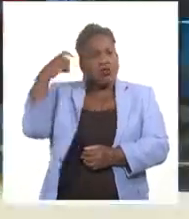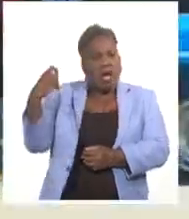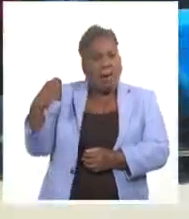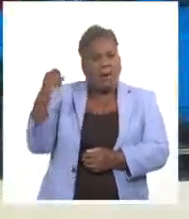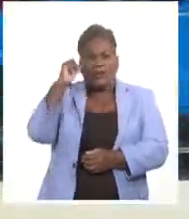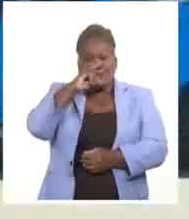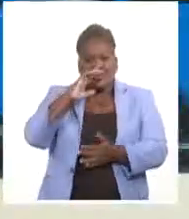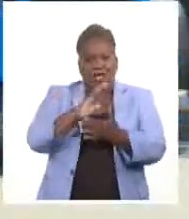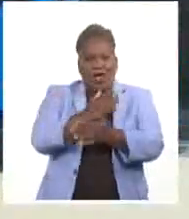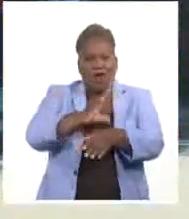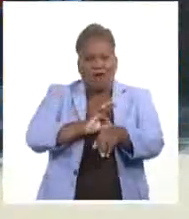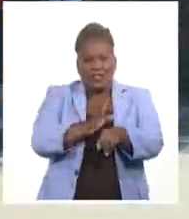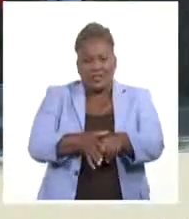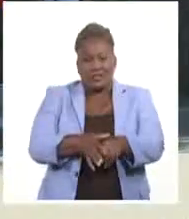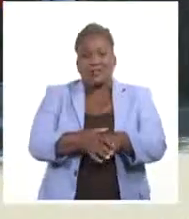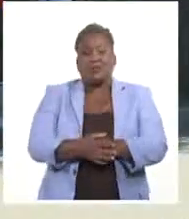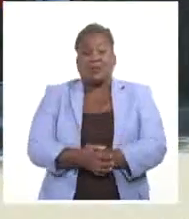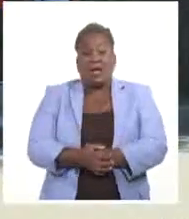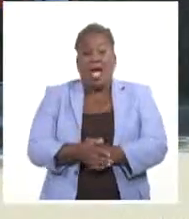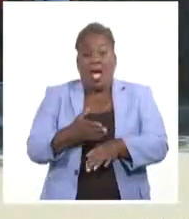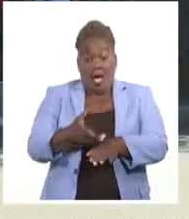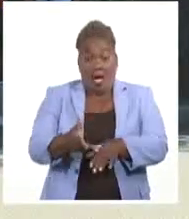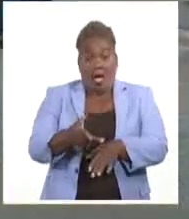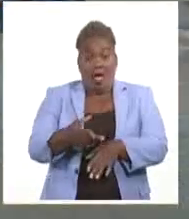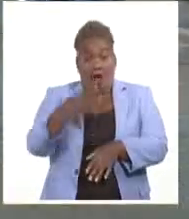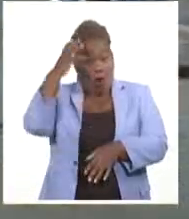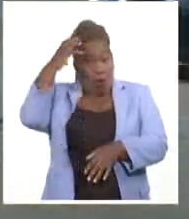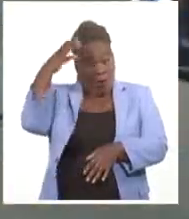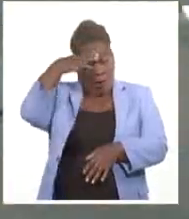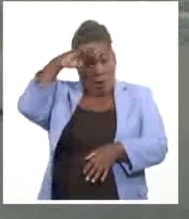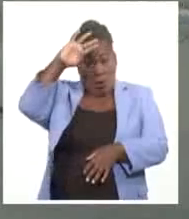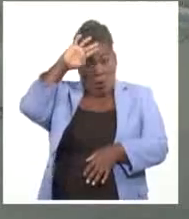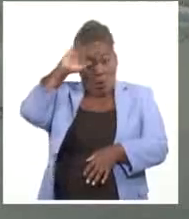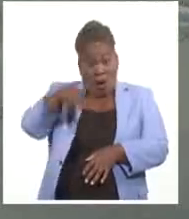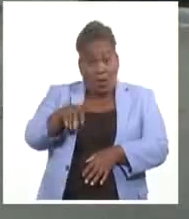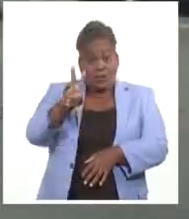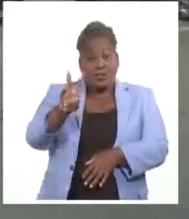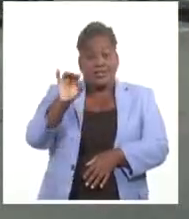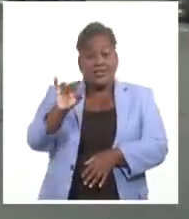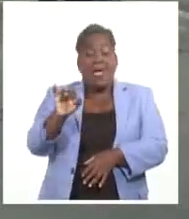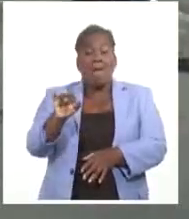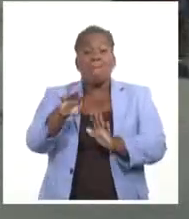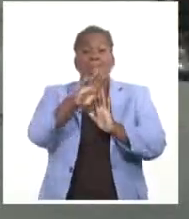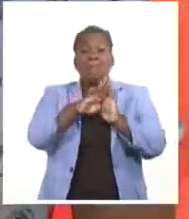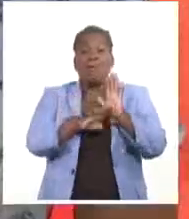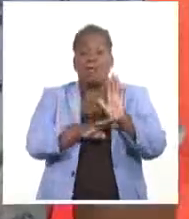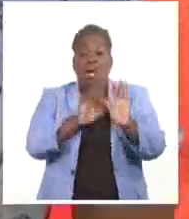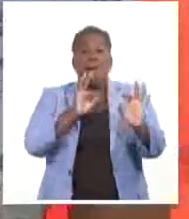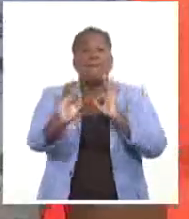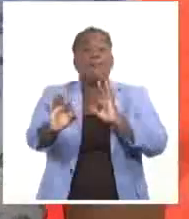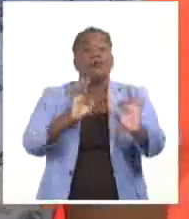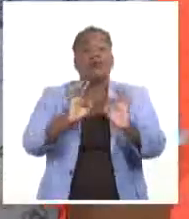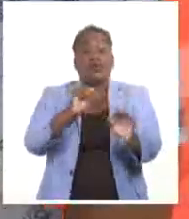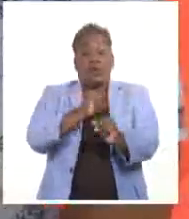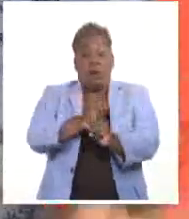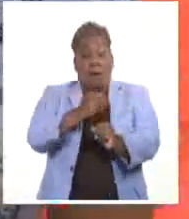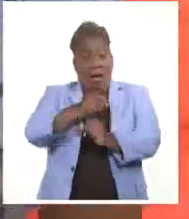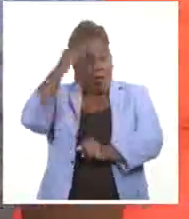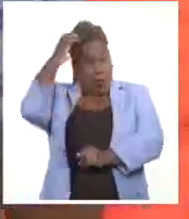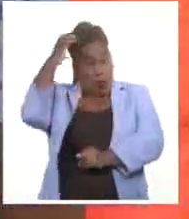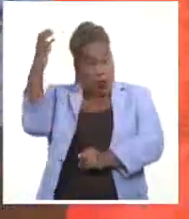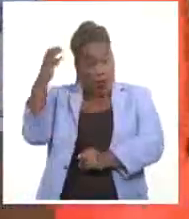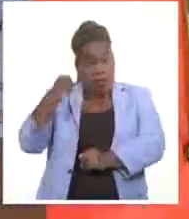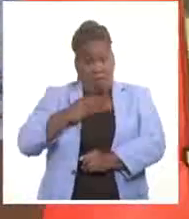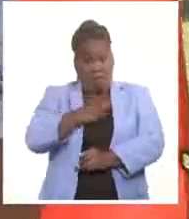logramos. Ante la pandemia de COVID-19, el gobierno cubano tomó 36 medidas para la protección de los trabajadores estatales y del sector